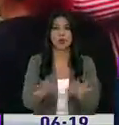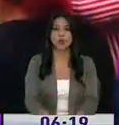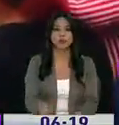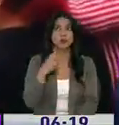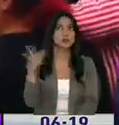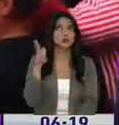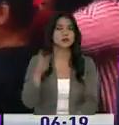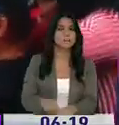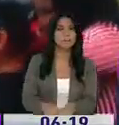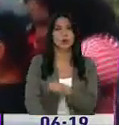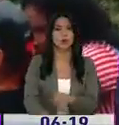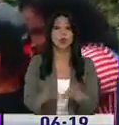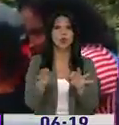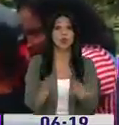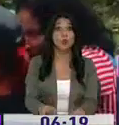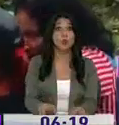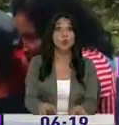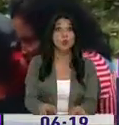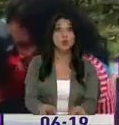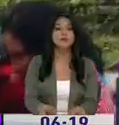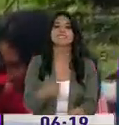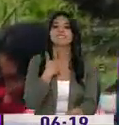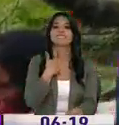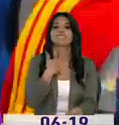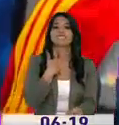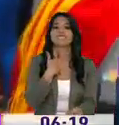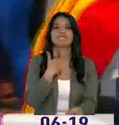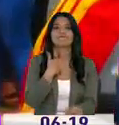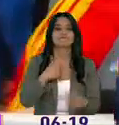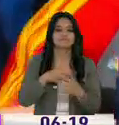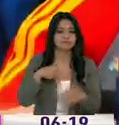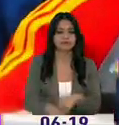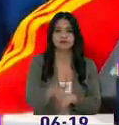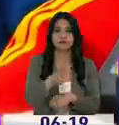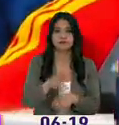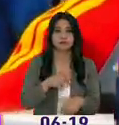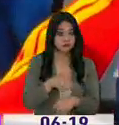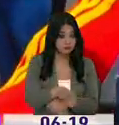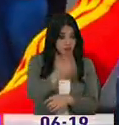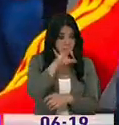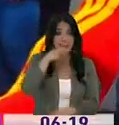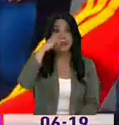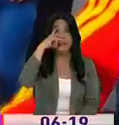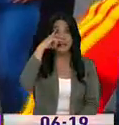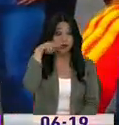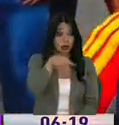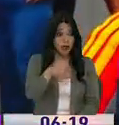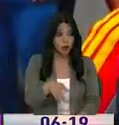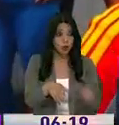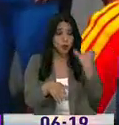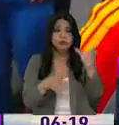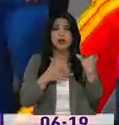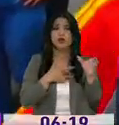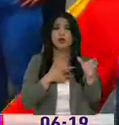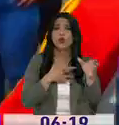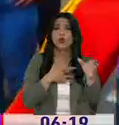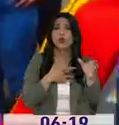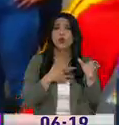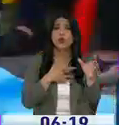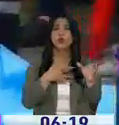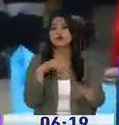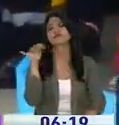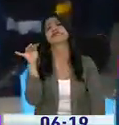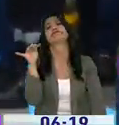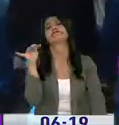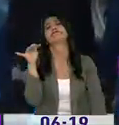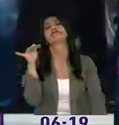Y ahí el carro rodó sin freno, ya no, era imparable. Encontré a un niño en esa columna que está ahí. Así.